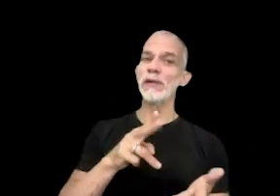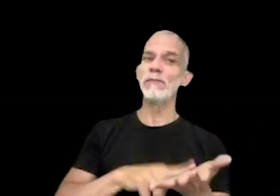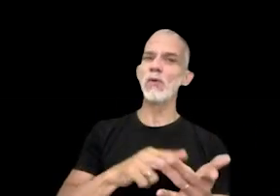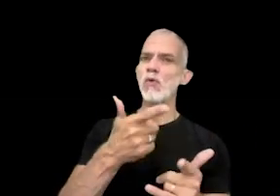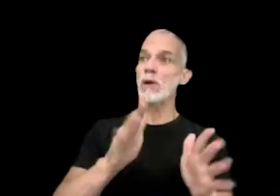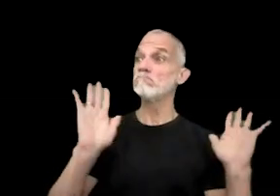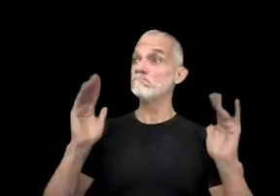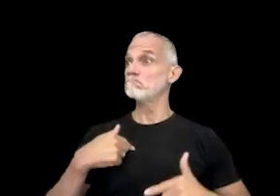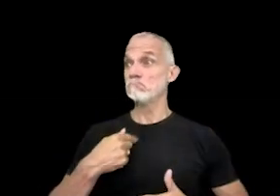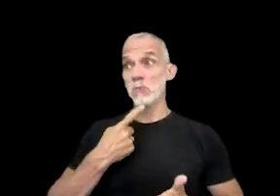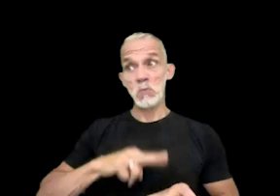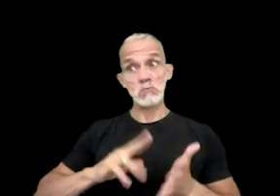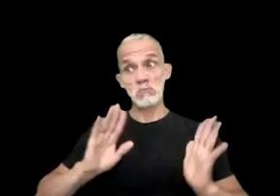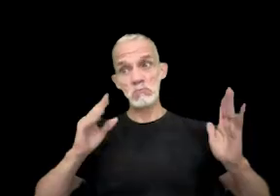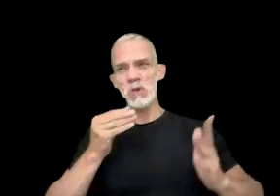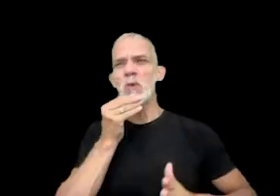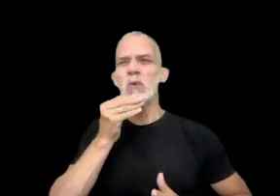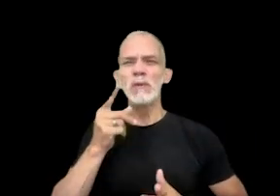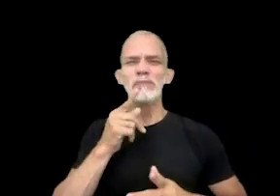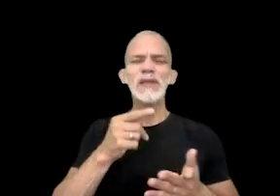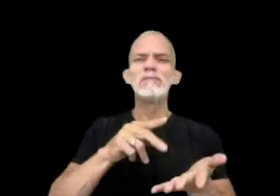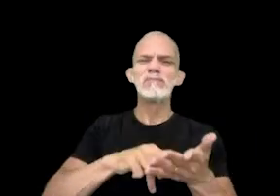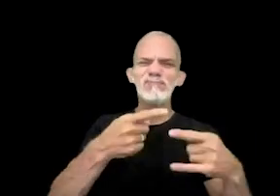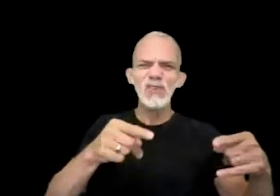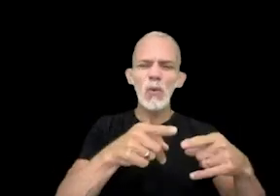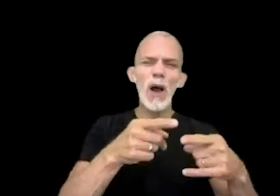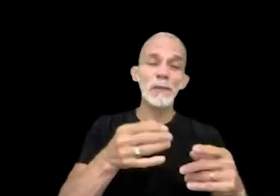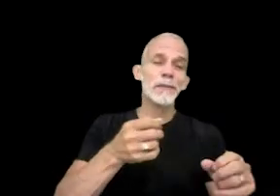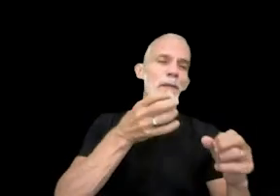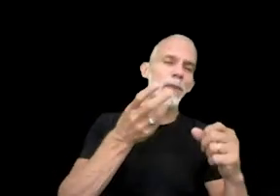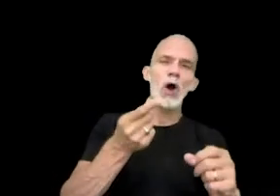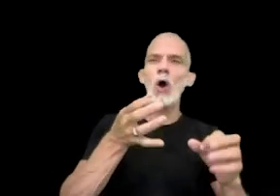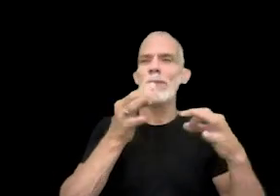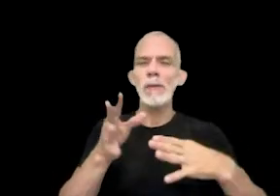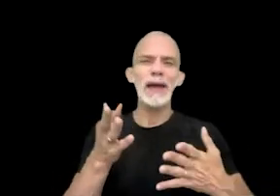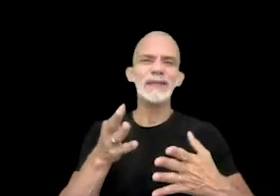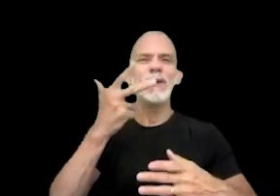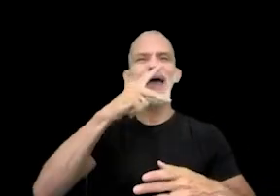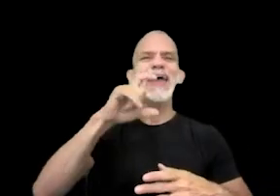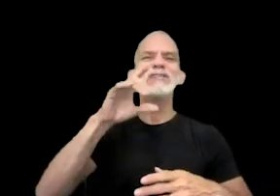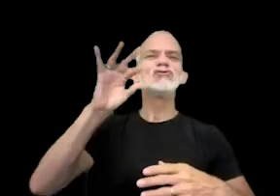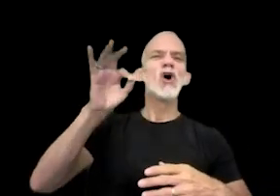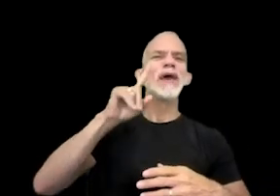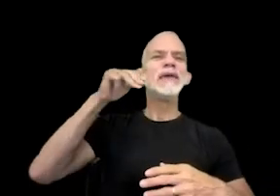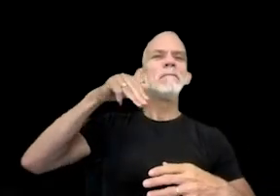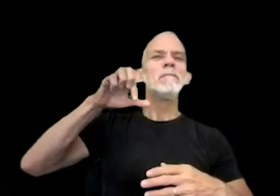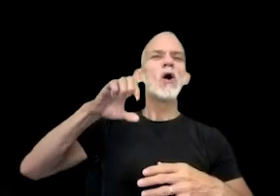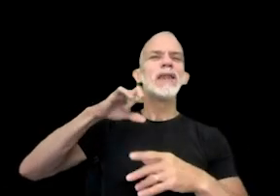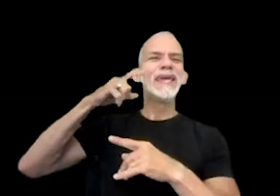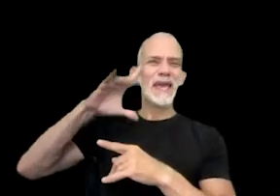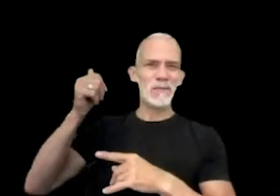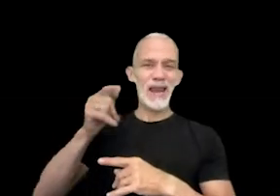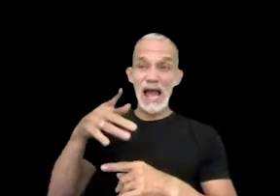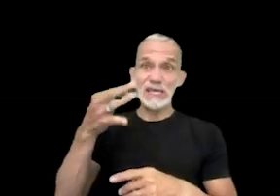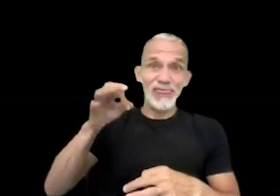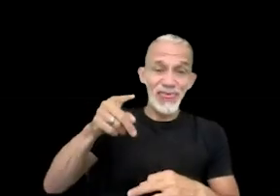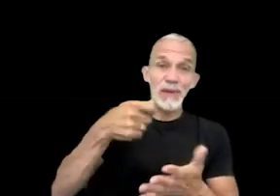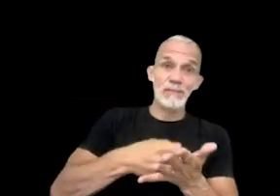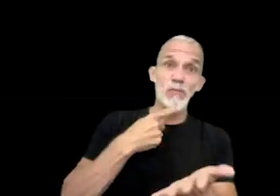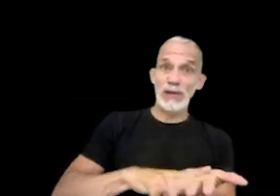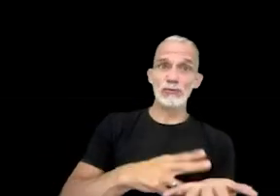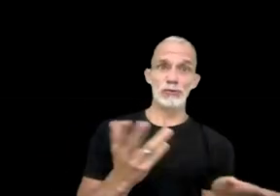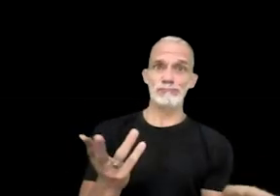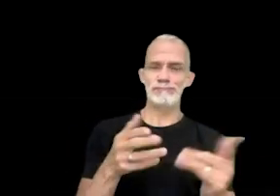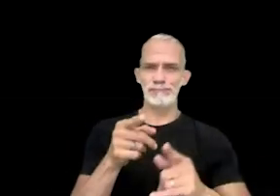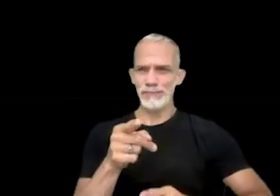imponible. ¿Qué es el hecho imponible? Es ese evento abstracto definido por el cuerpo normativo que ante determinada